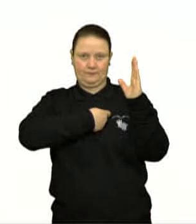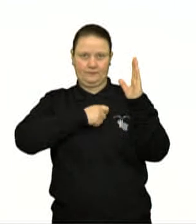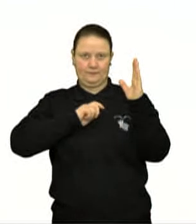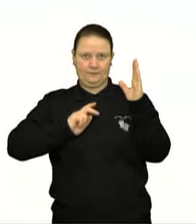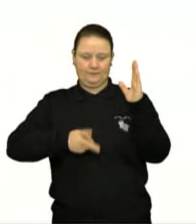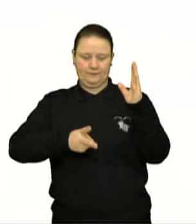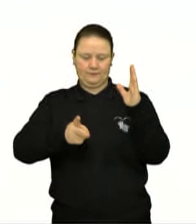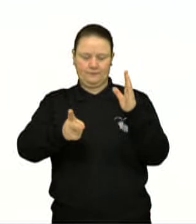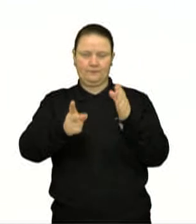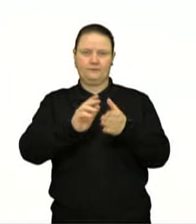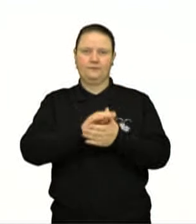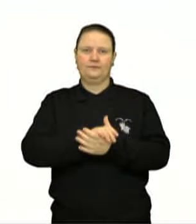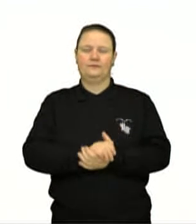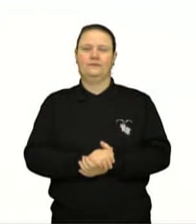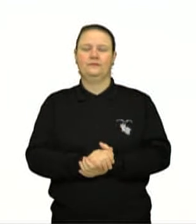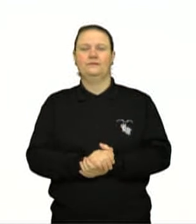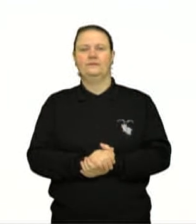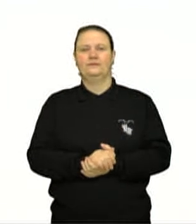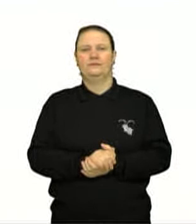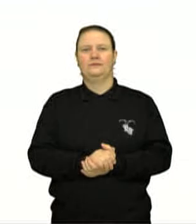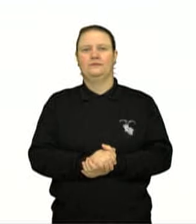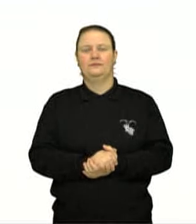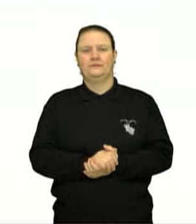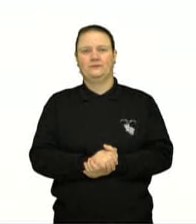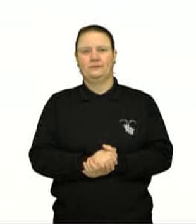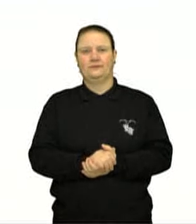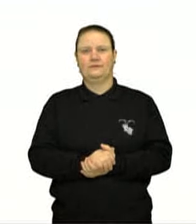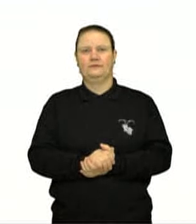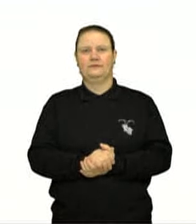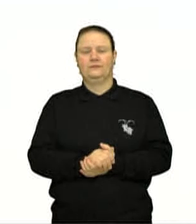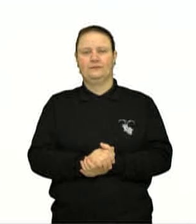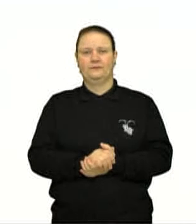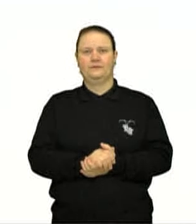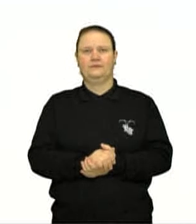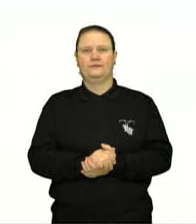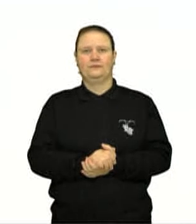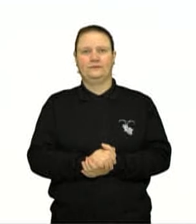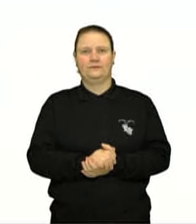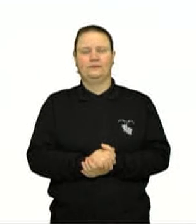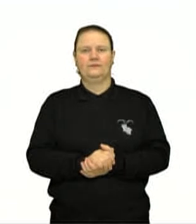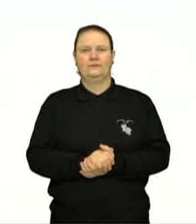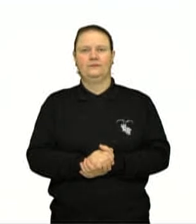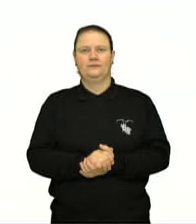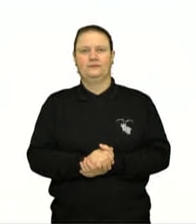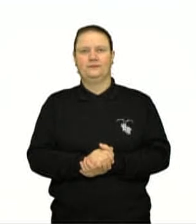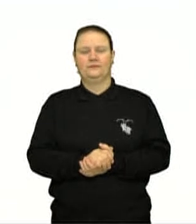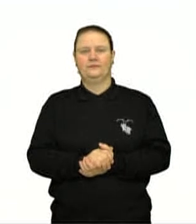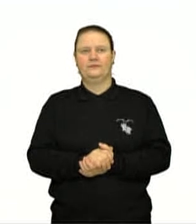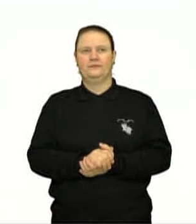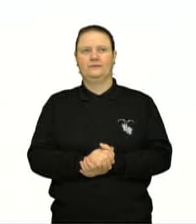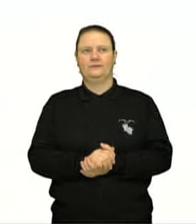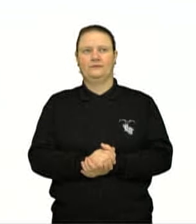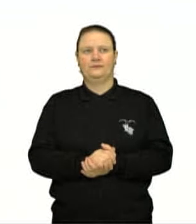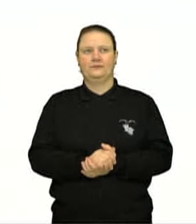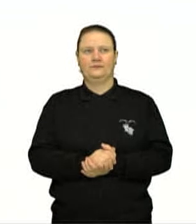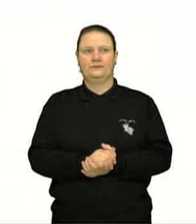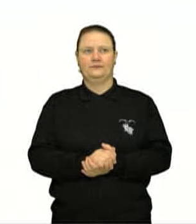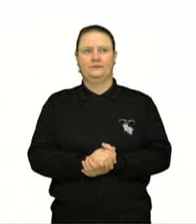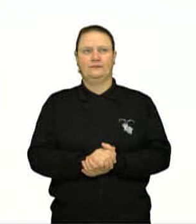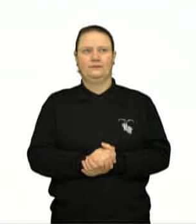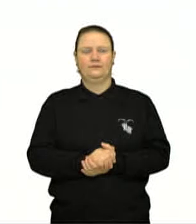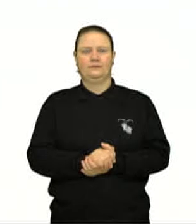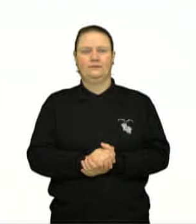y españoles y de por medio se escuchan las conocidas exclamaciones. ¡Cabrón!